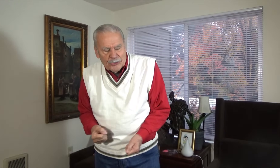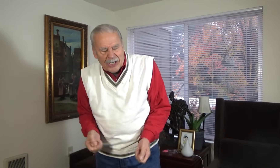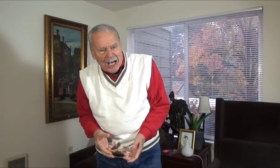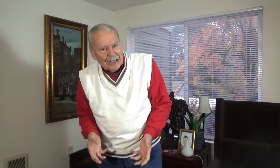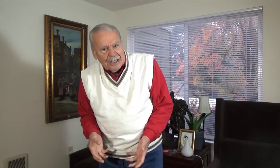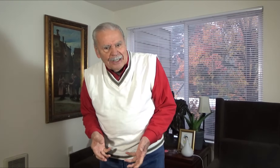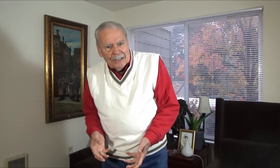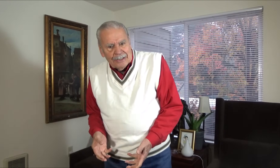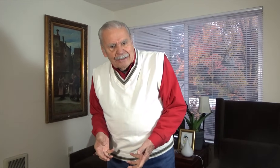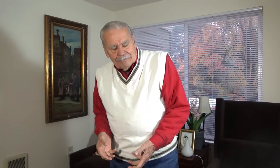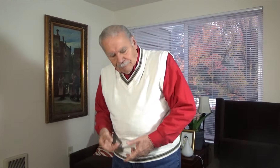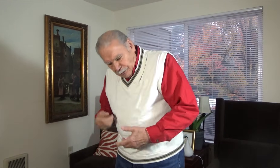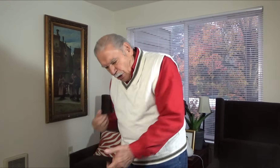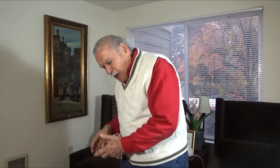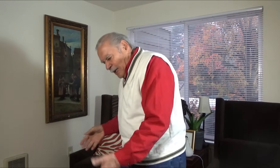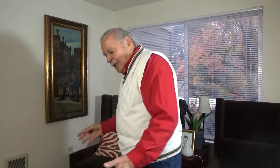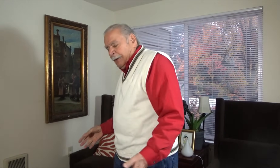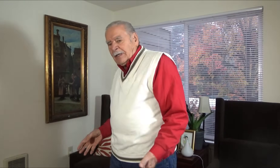sensibilidad social,